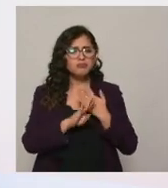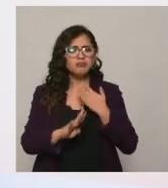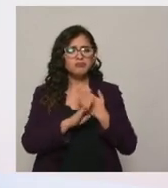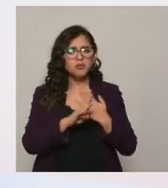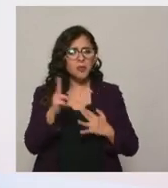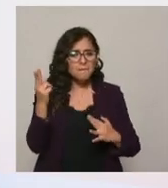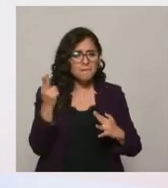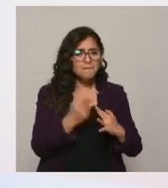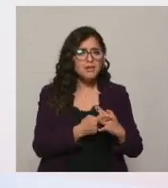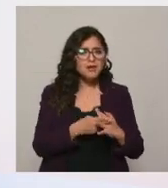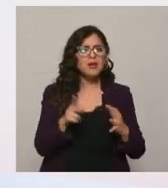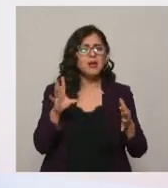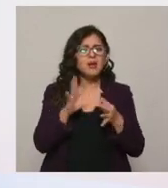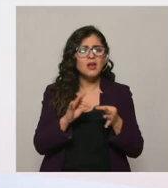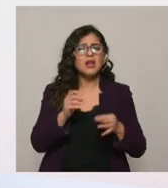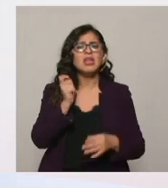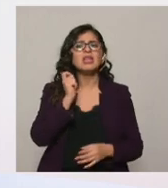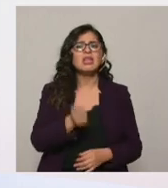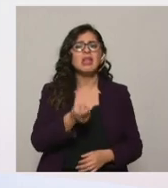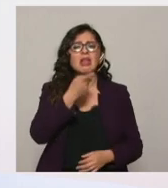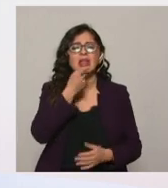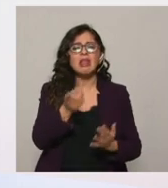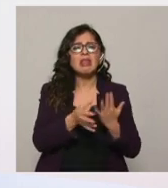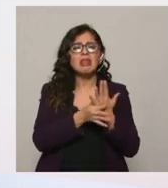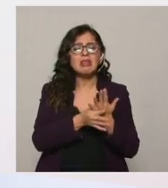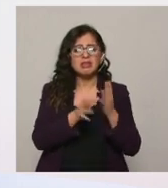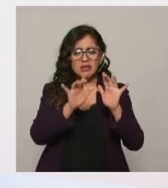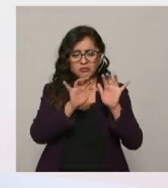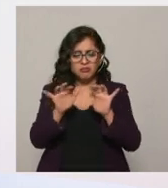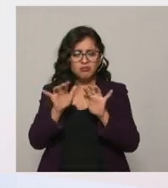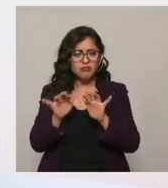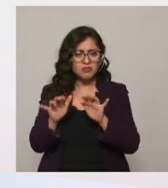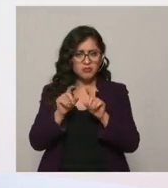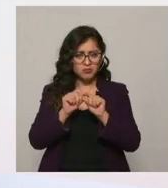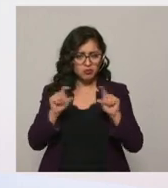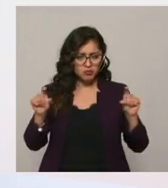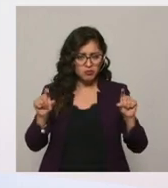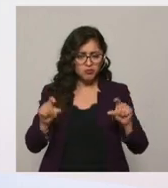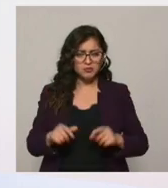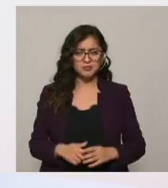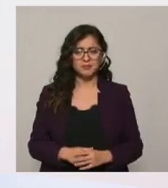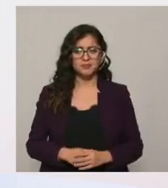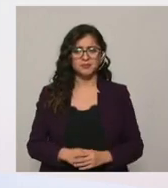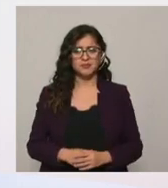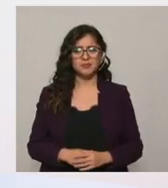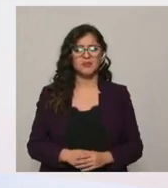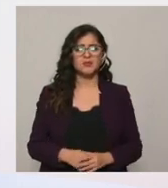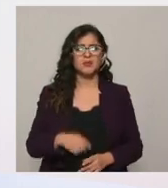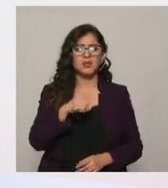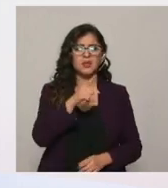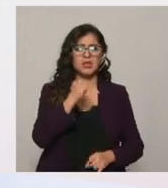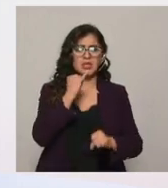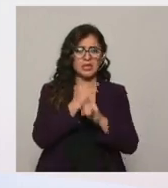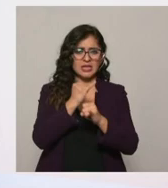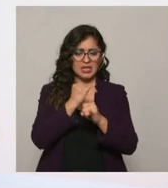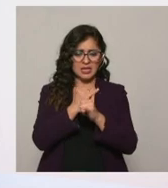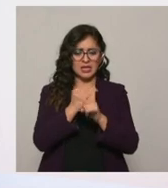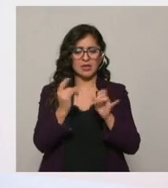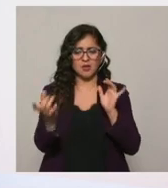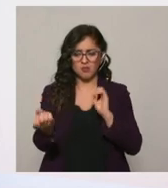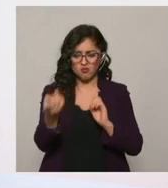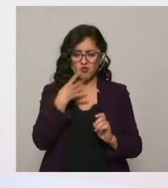¿Y qué te dicen en estos mensajes? O sea, las amenazas de muerte digitales son bien diferentes, Mariana, por lo